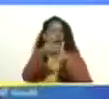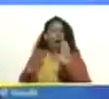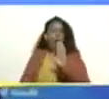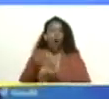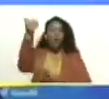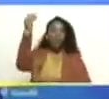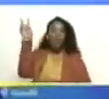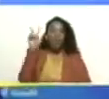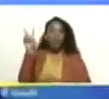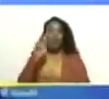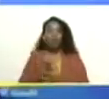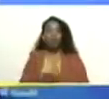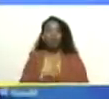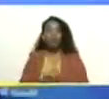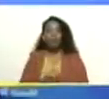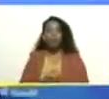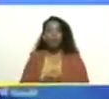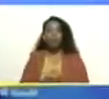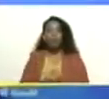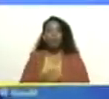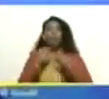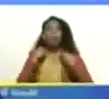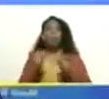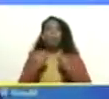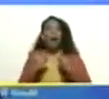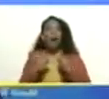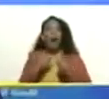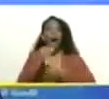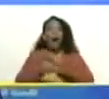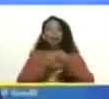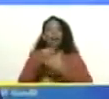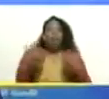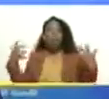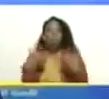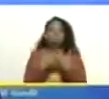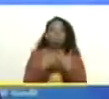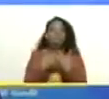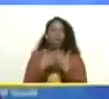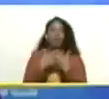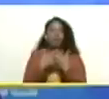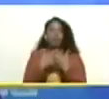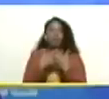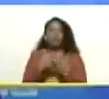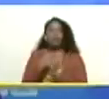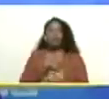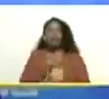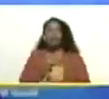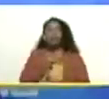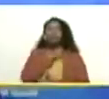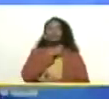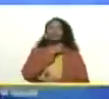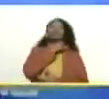Venezuela era hacer colapsar la sociedad venezolana